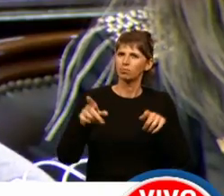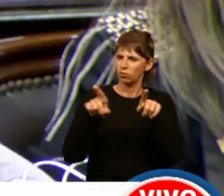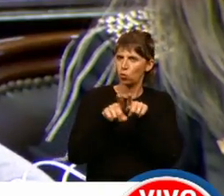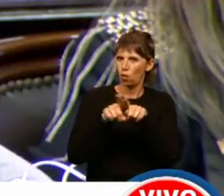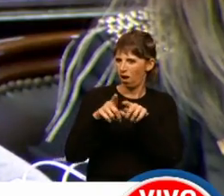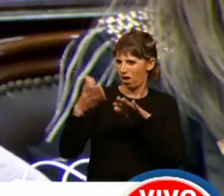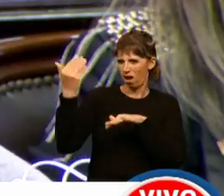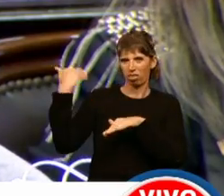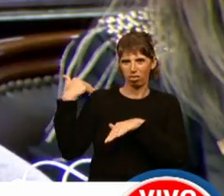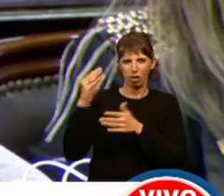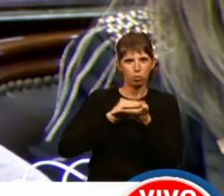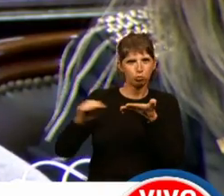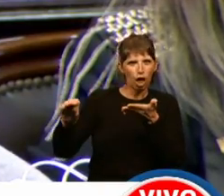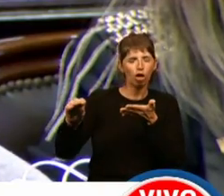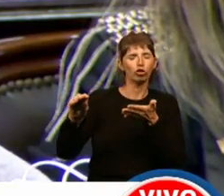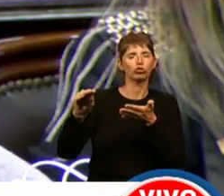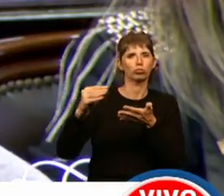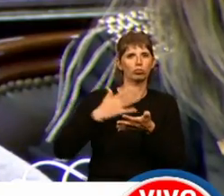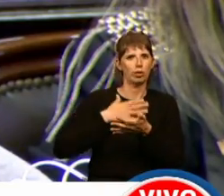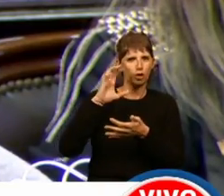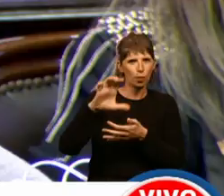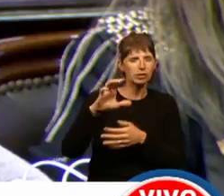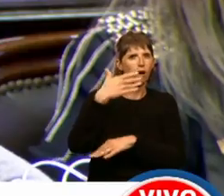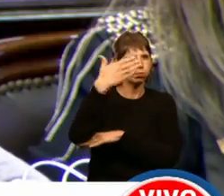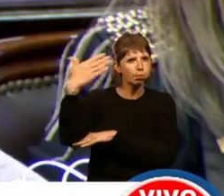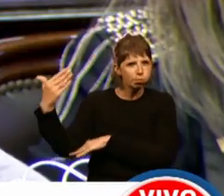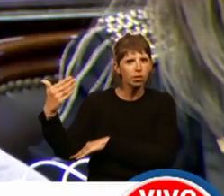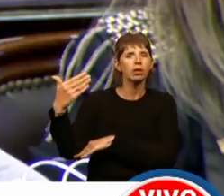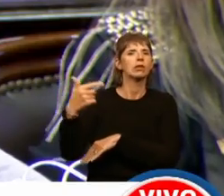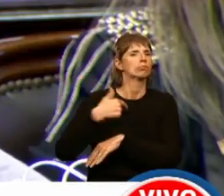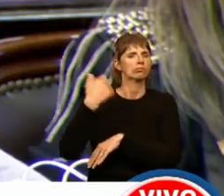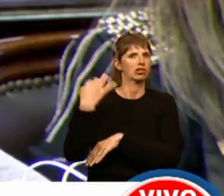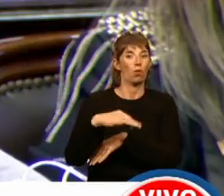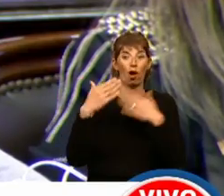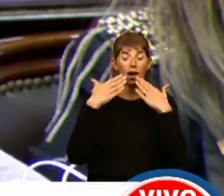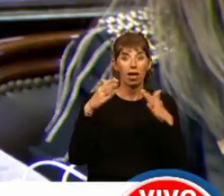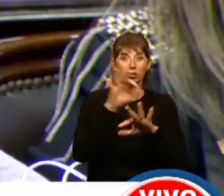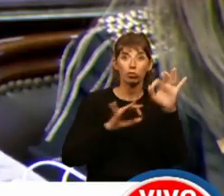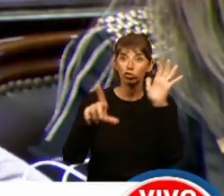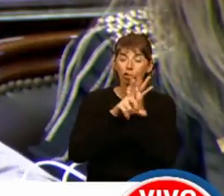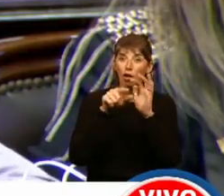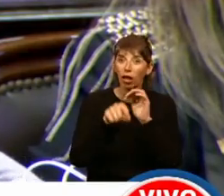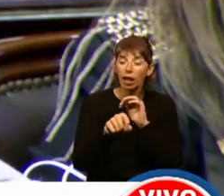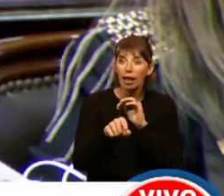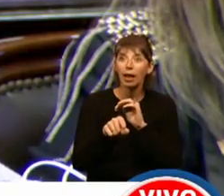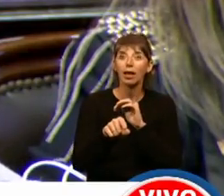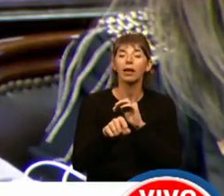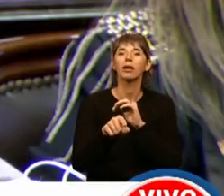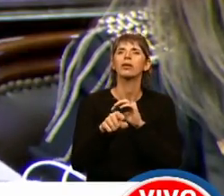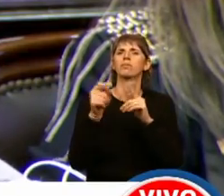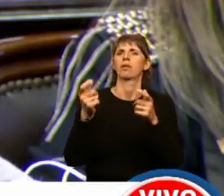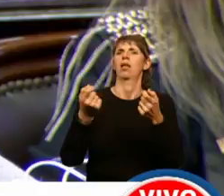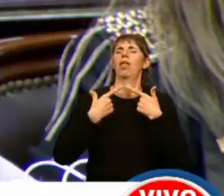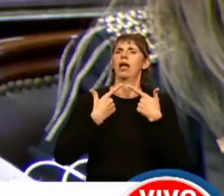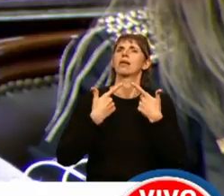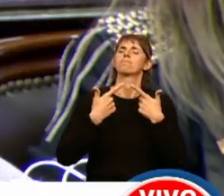de mi provincia que va a acompañar y va a traer nuevas va a traer un